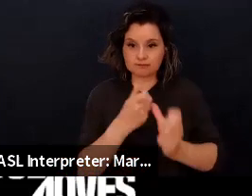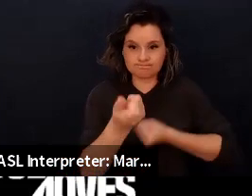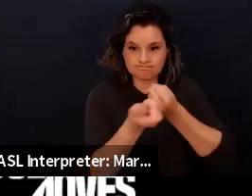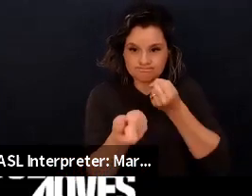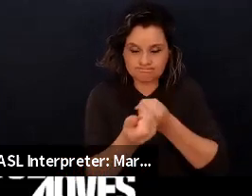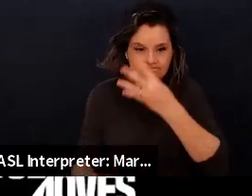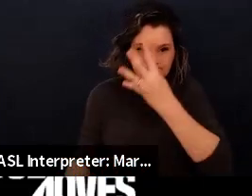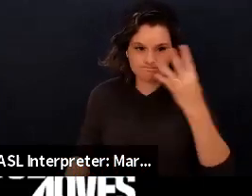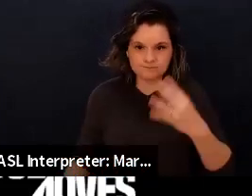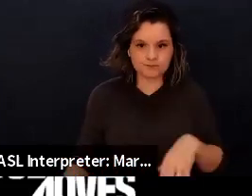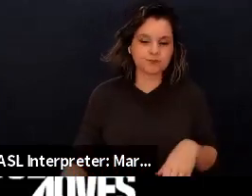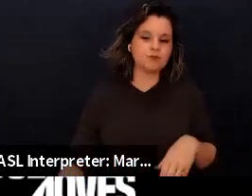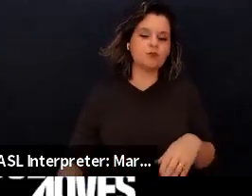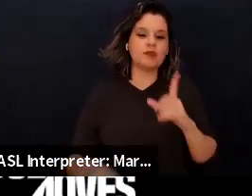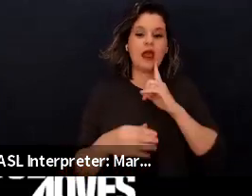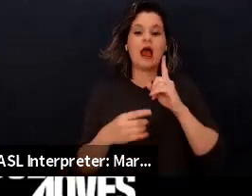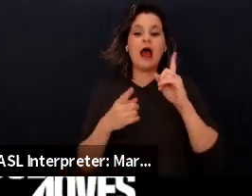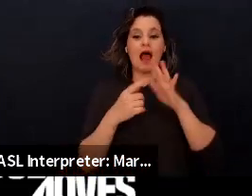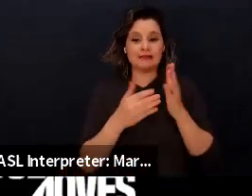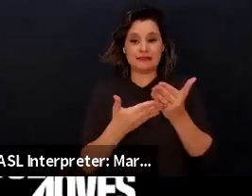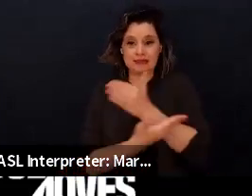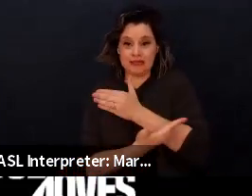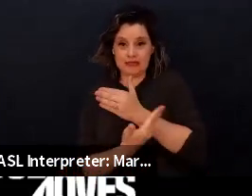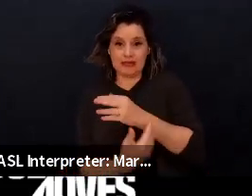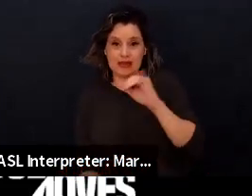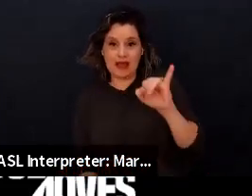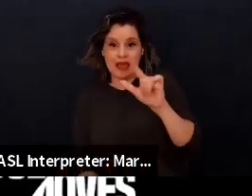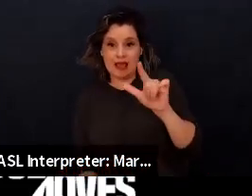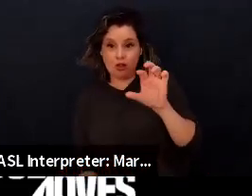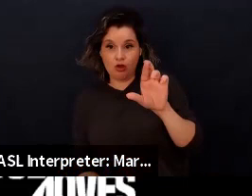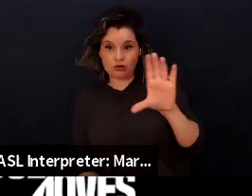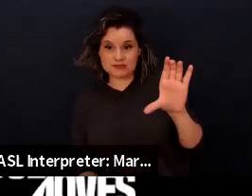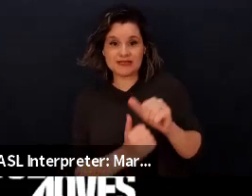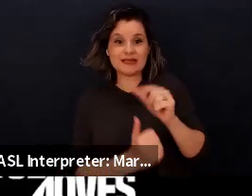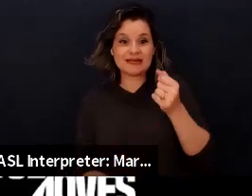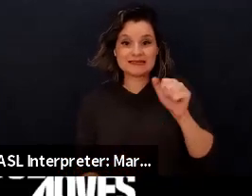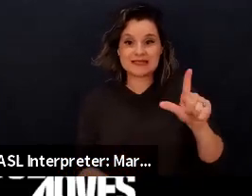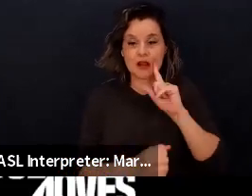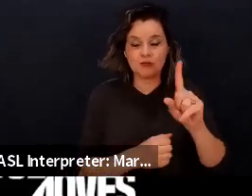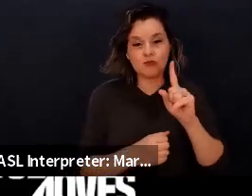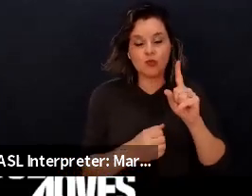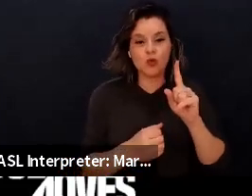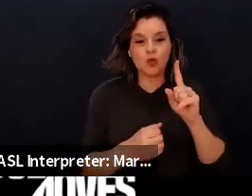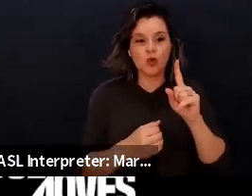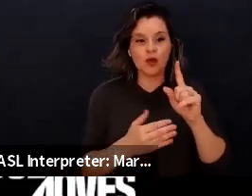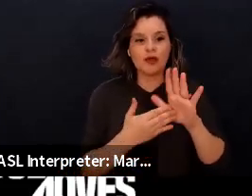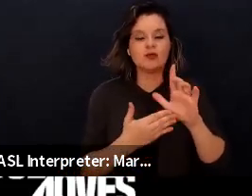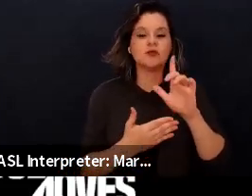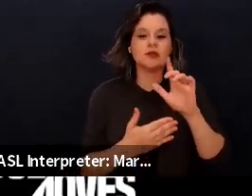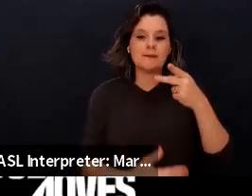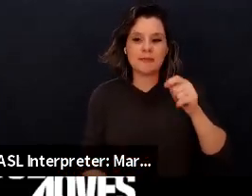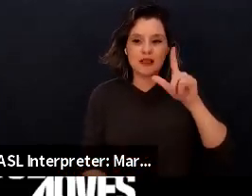detenidos. Antes de trabajar con ILRC, Grisel fue asociada del legítimo de